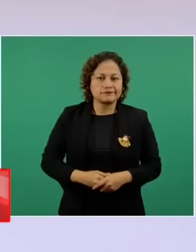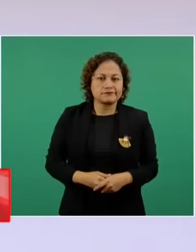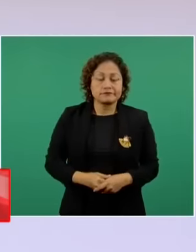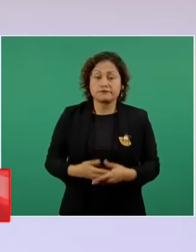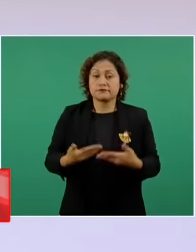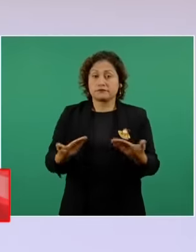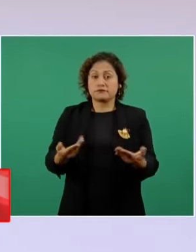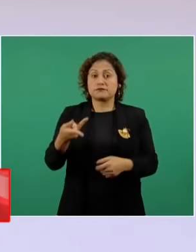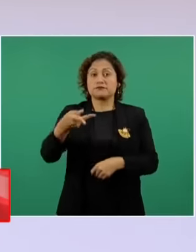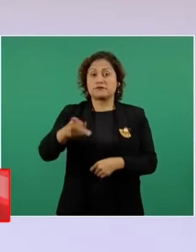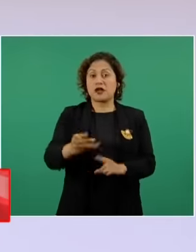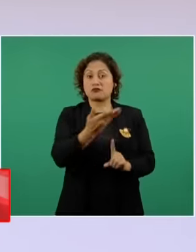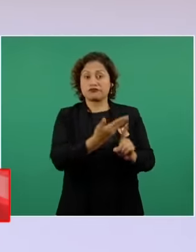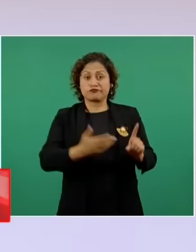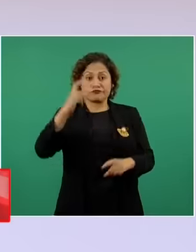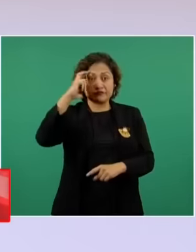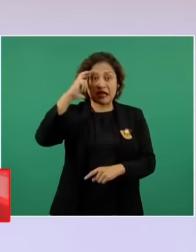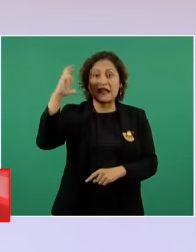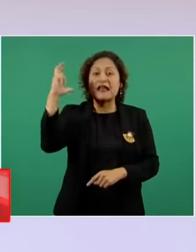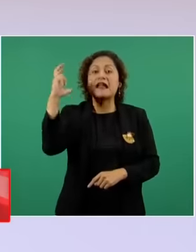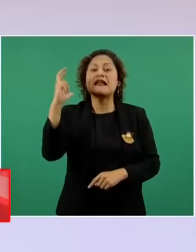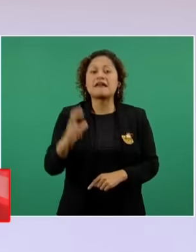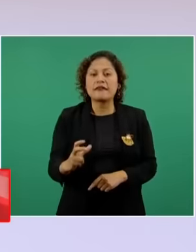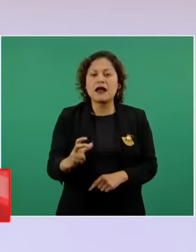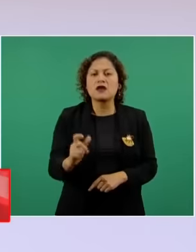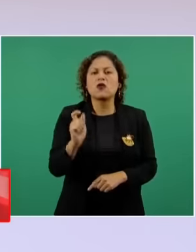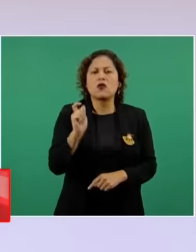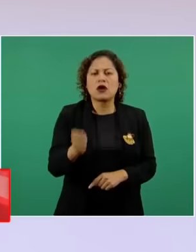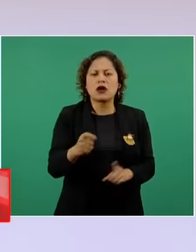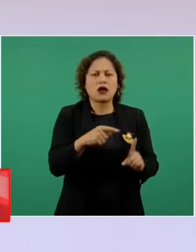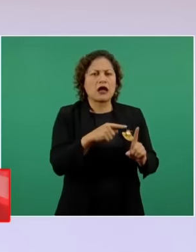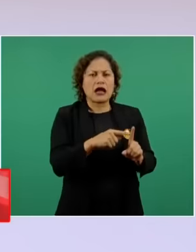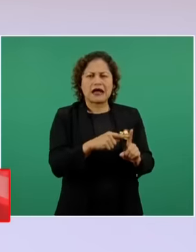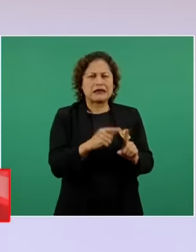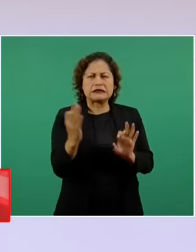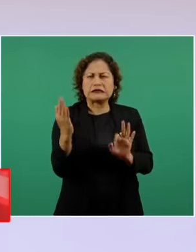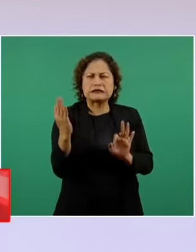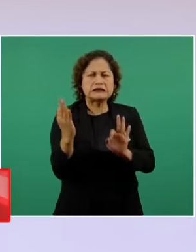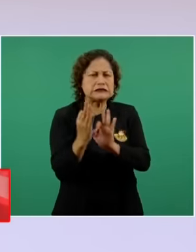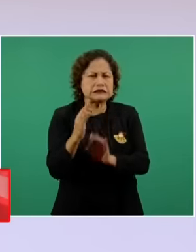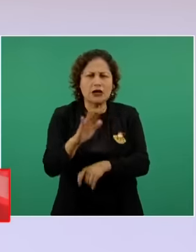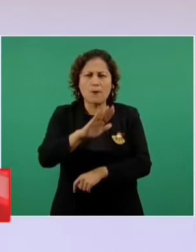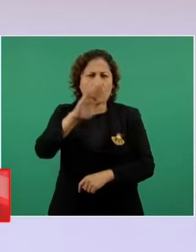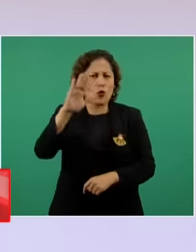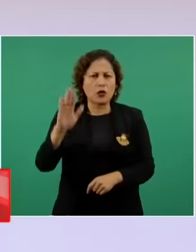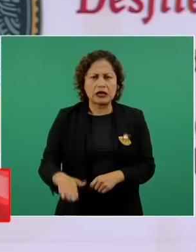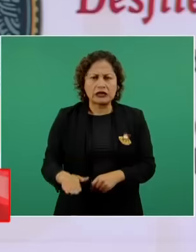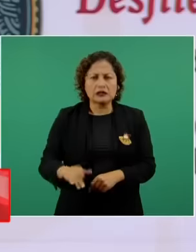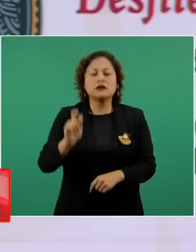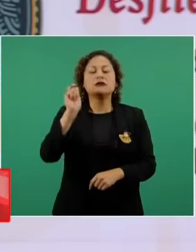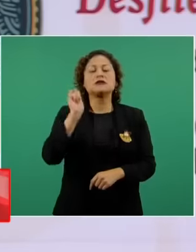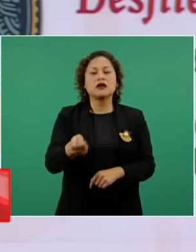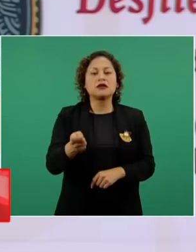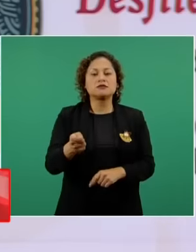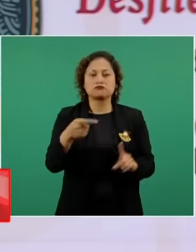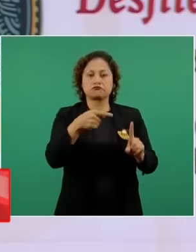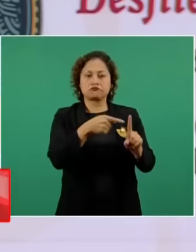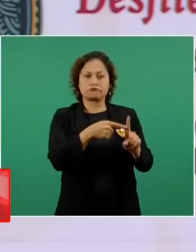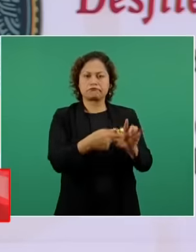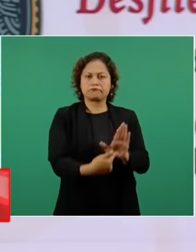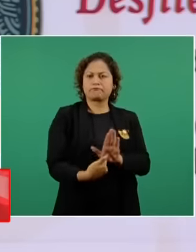Hidalgo en sus últimas horas dio muestra de un